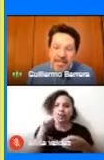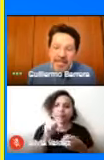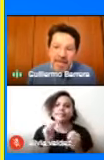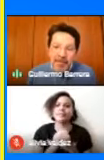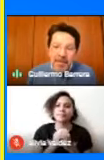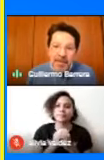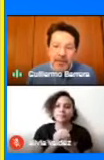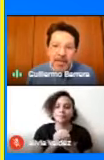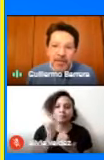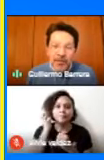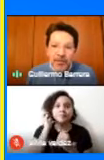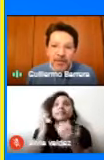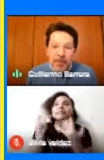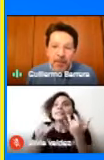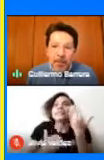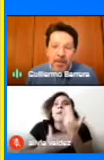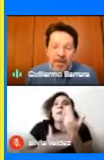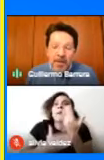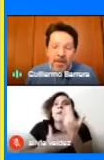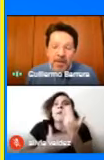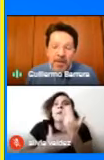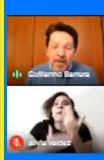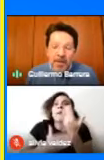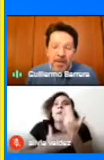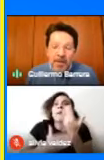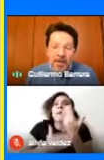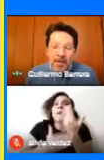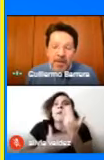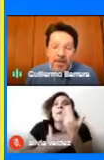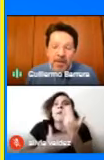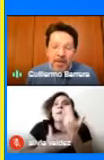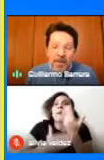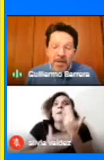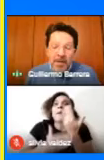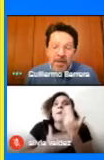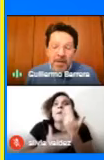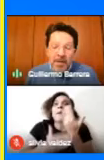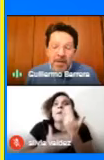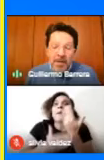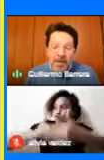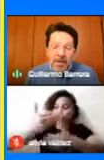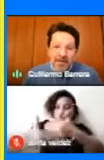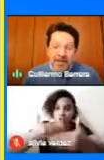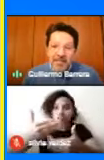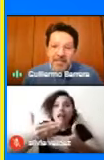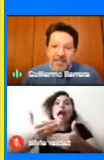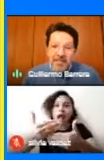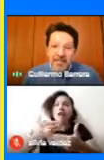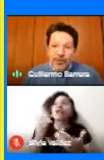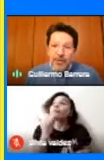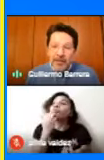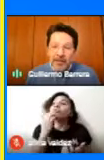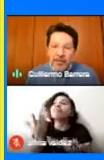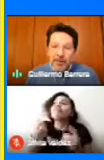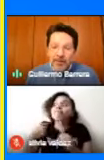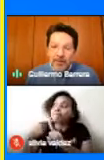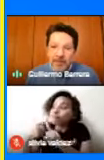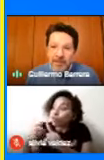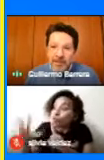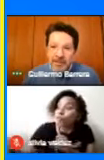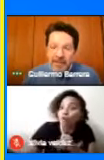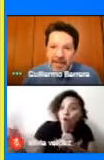Entonces, ya empezamos a darnos cuenta que podemos construir procesos en donde si se benefician todos